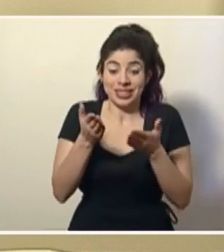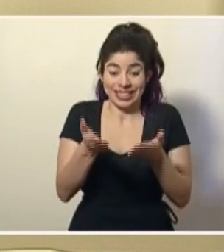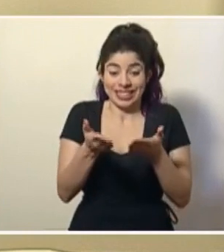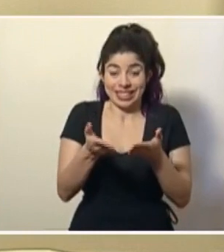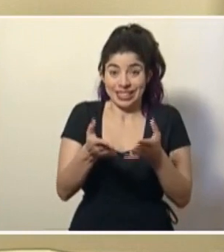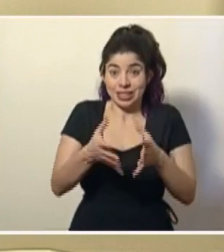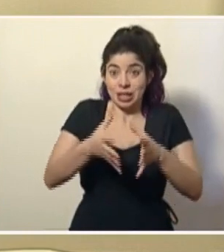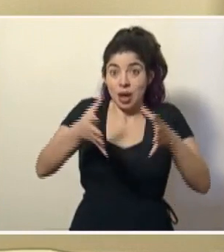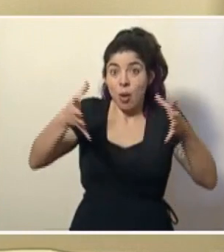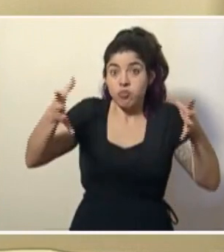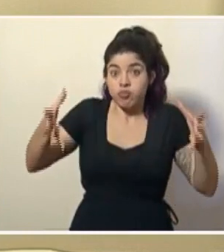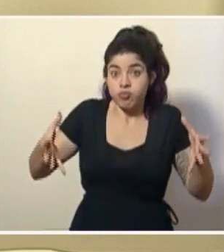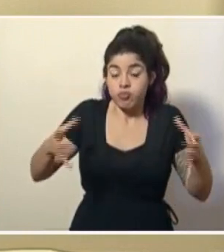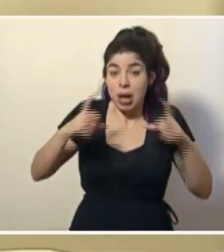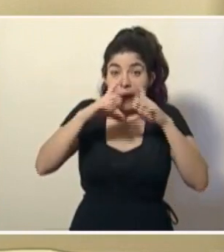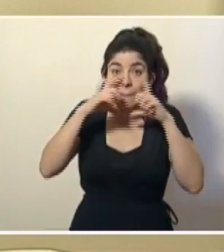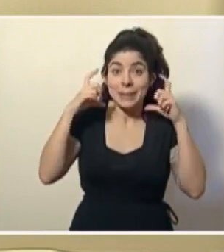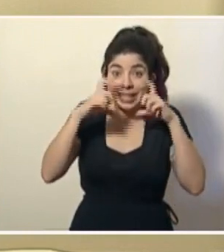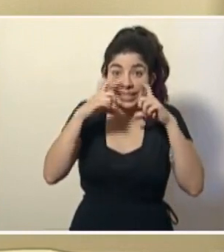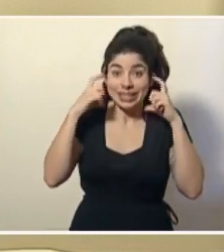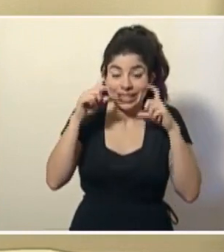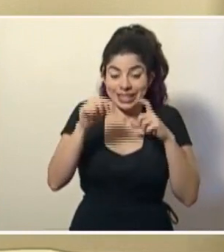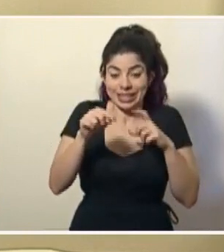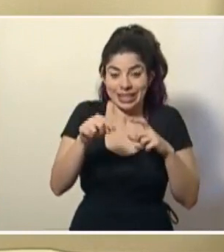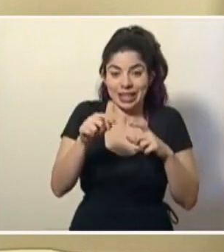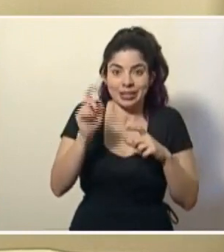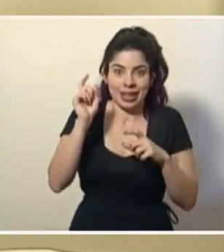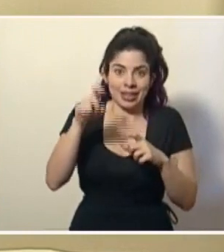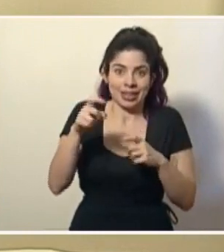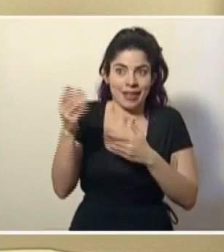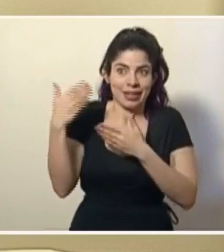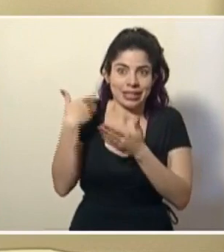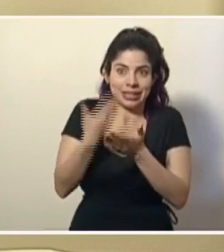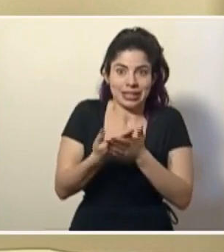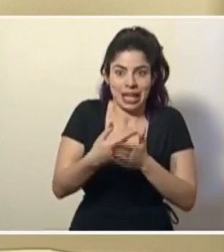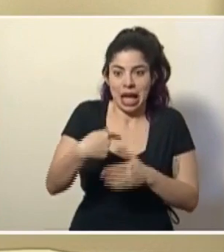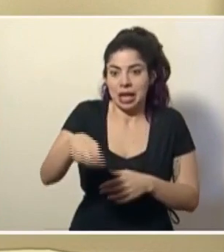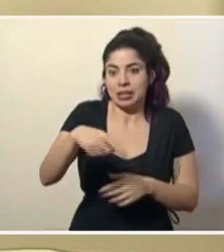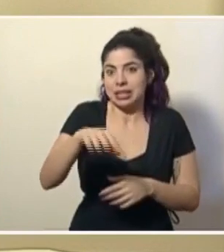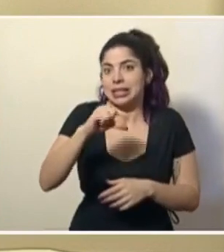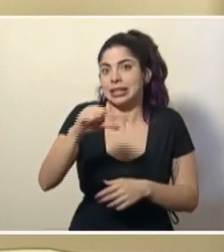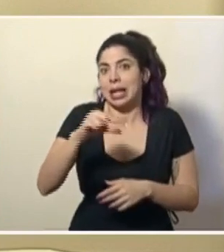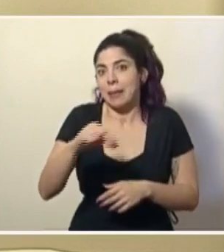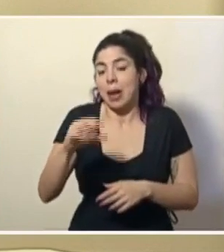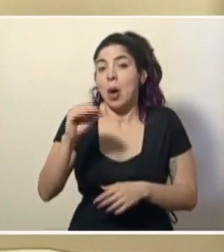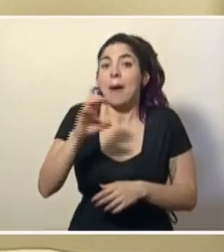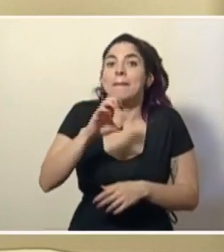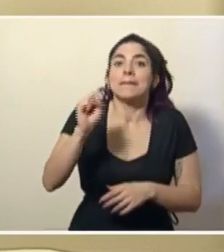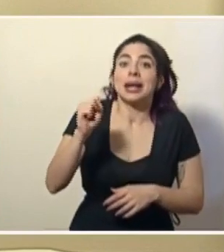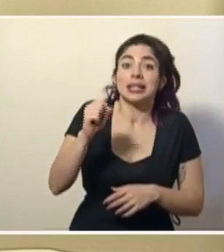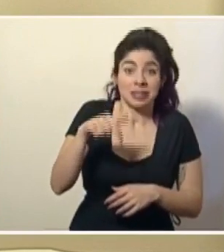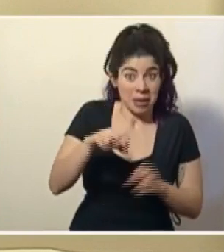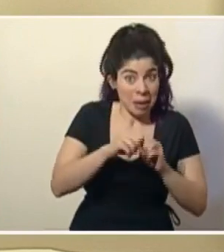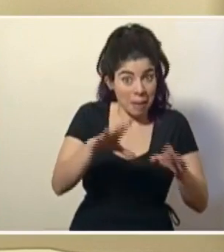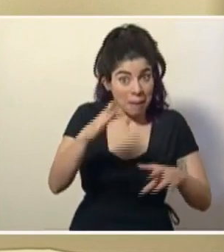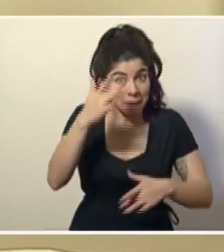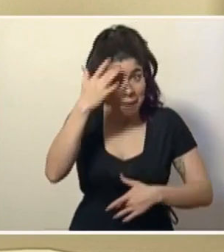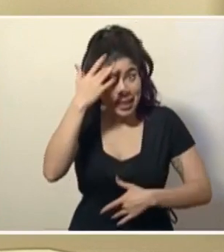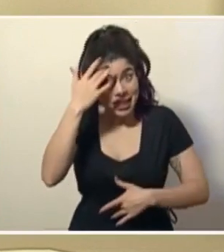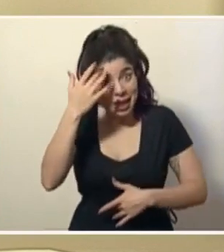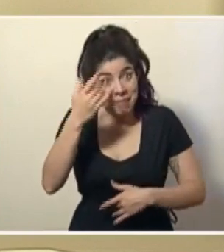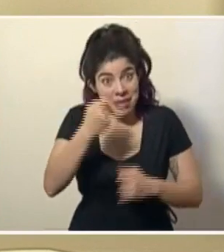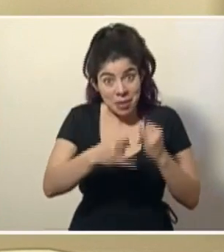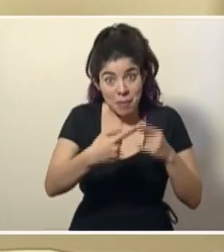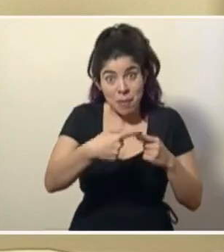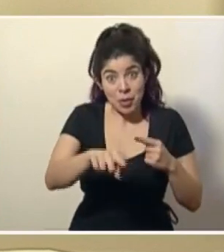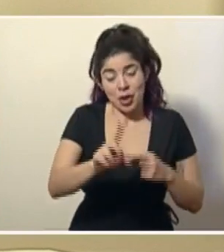Este volumen grande de mascarillas que tiene que entrar en las próximas semanas, inclusive meses, porque esto no es una pandemia que está